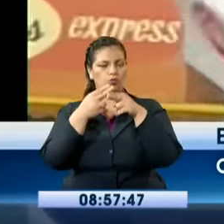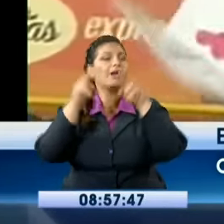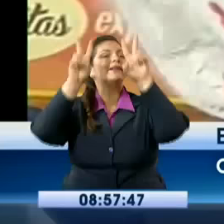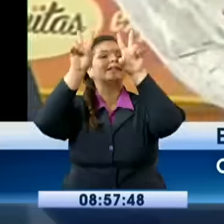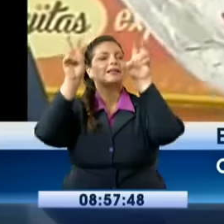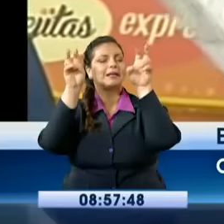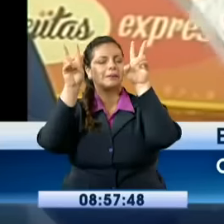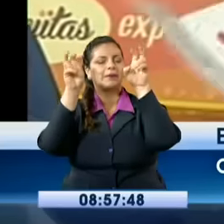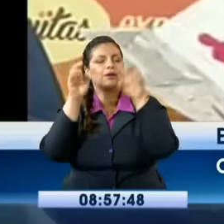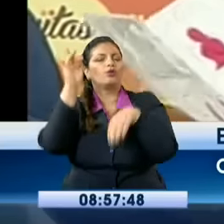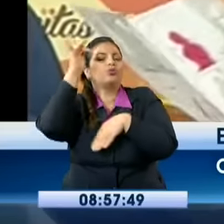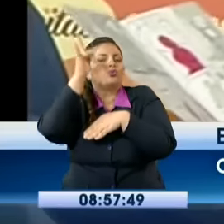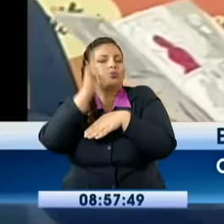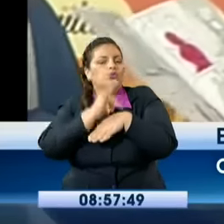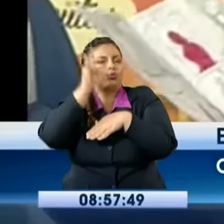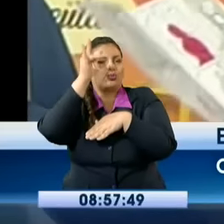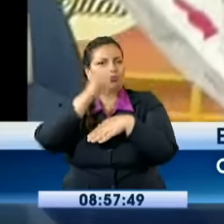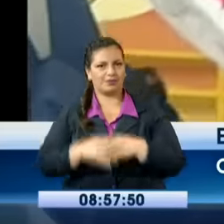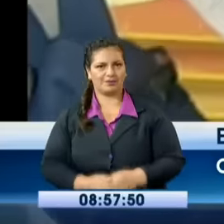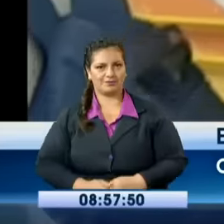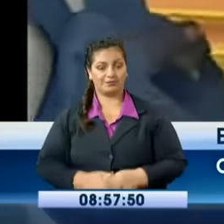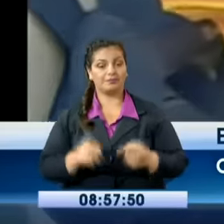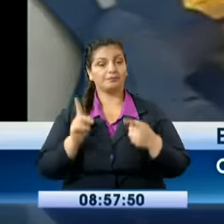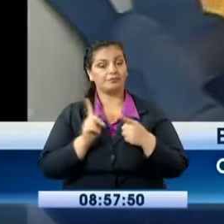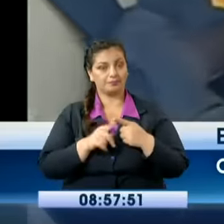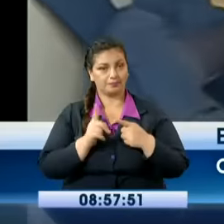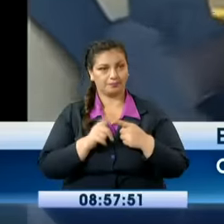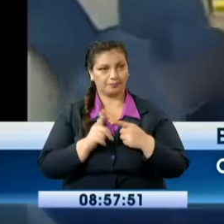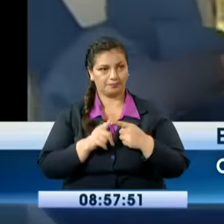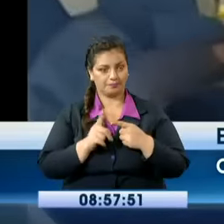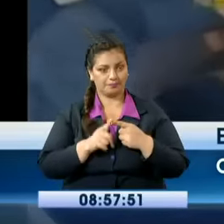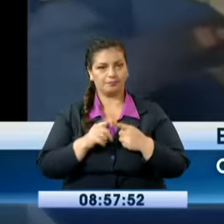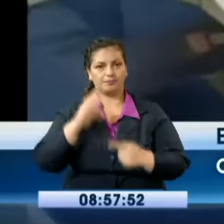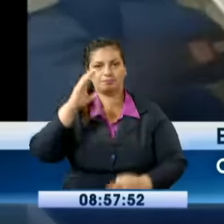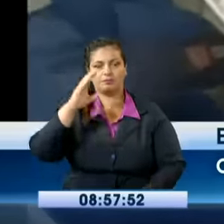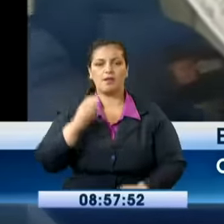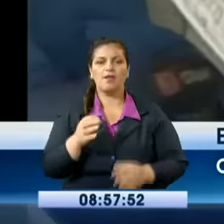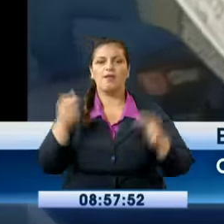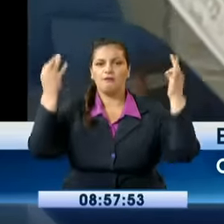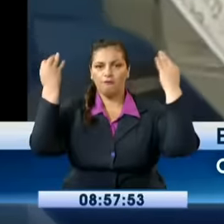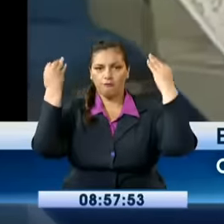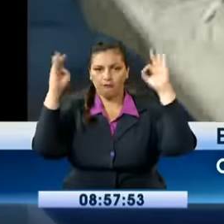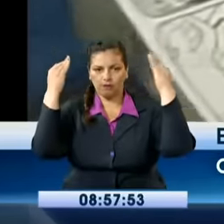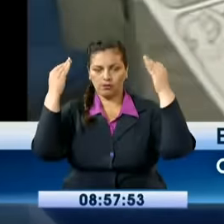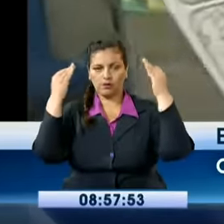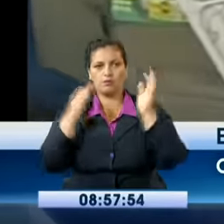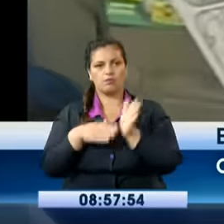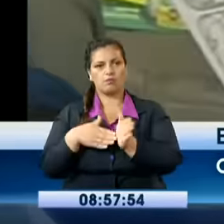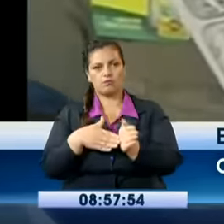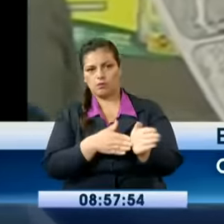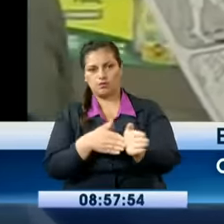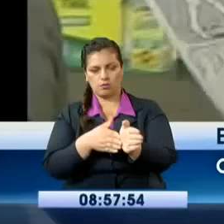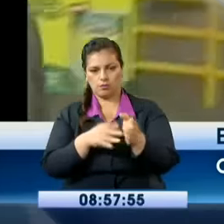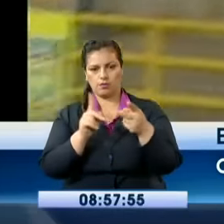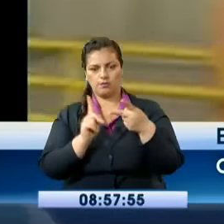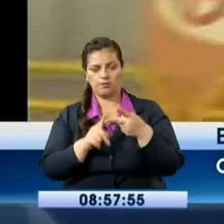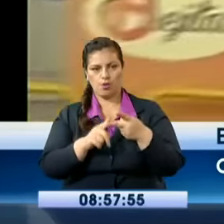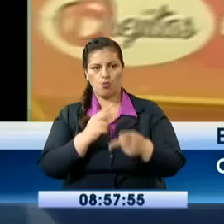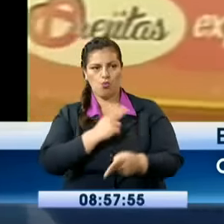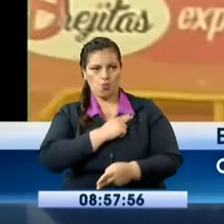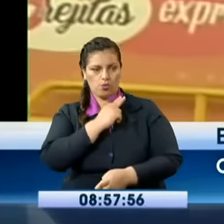una iniciativa de la ESPOL en la que participan también el CEPAN, la Fundación María Guare y la Policía Nacional.